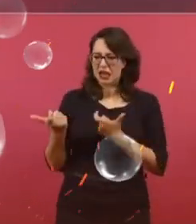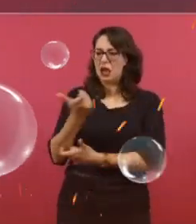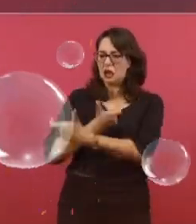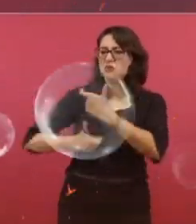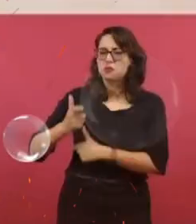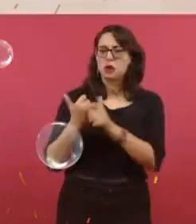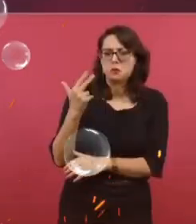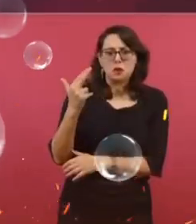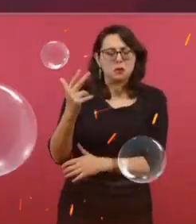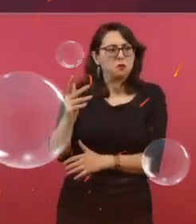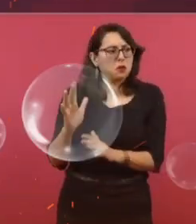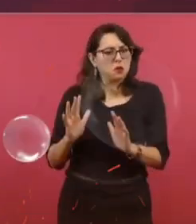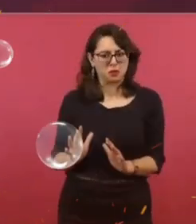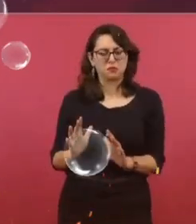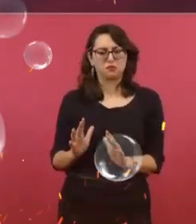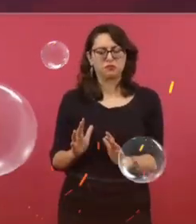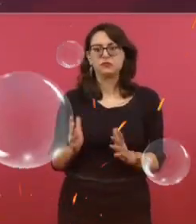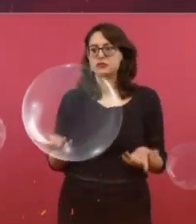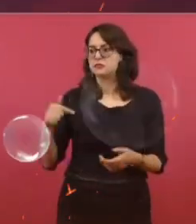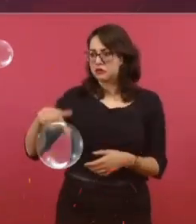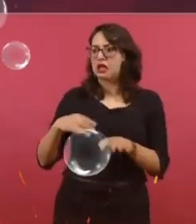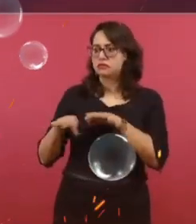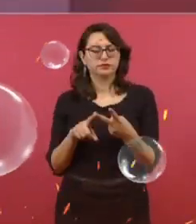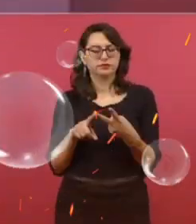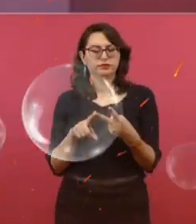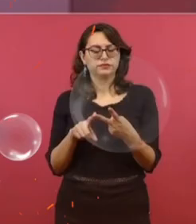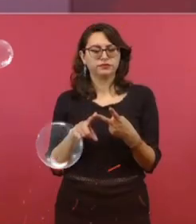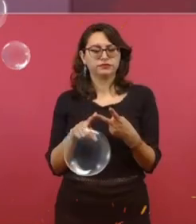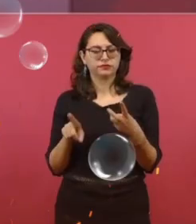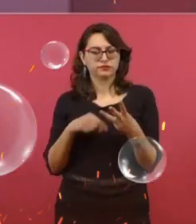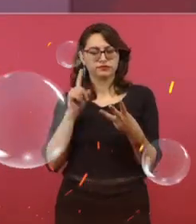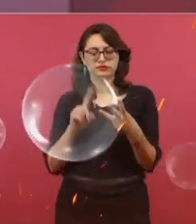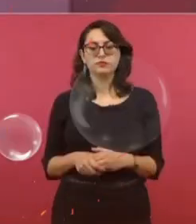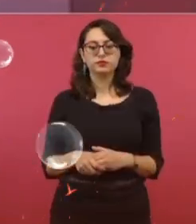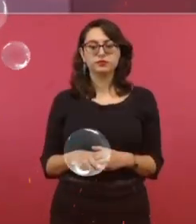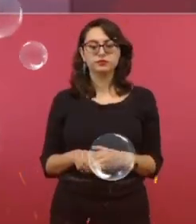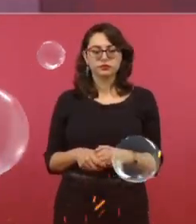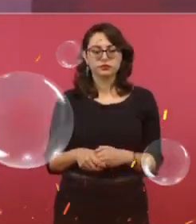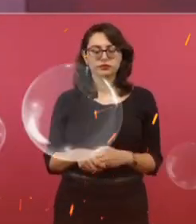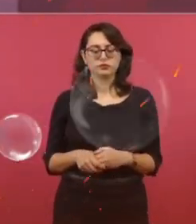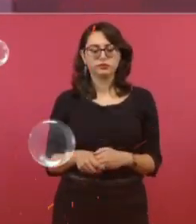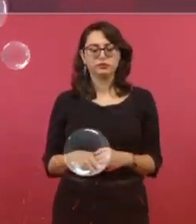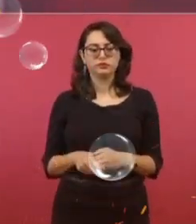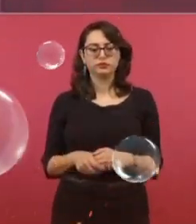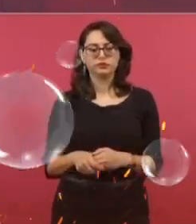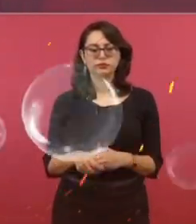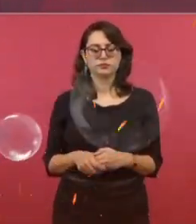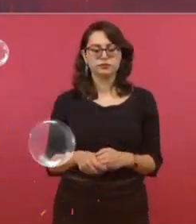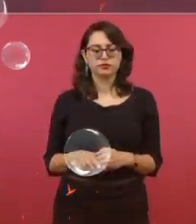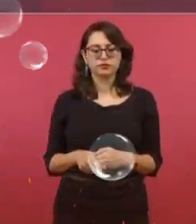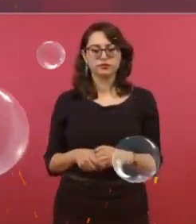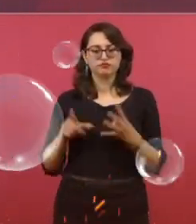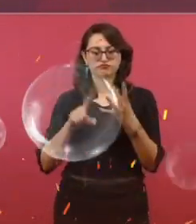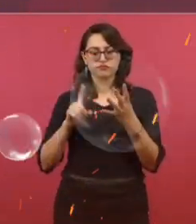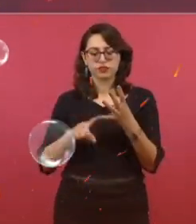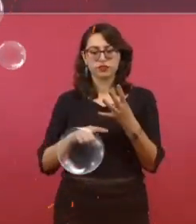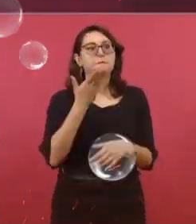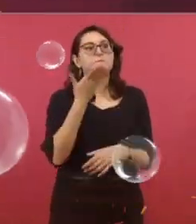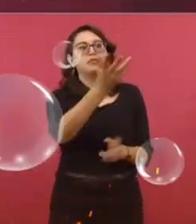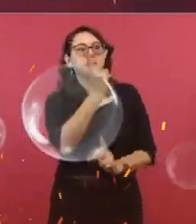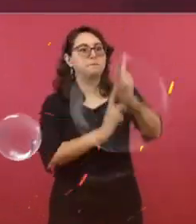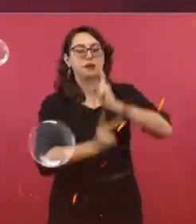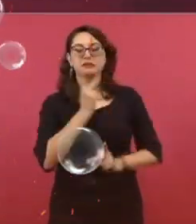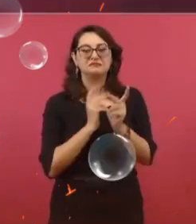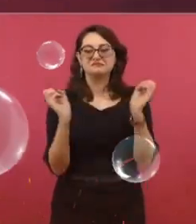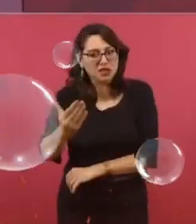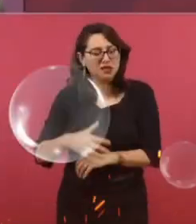Han mejorado los ingresos. Somos de los países con menos desempleo en el mundo. Está creciendo la economía. Tenemos una política económica financiera estable.